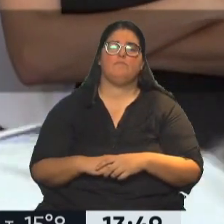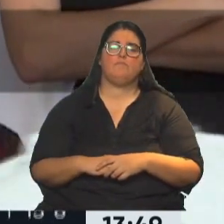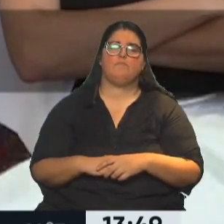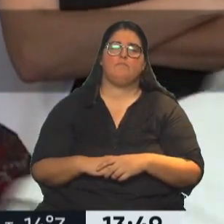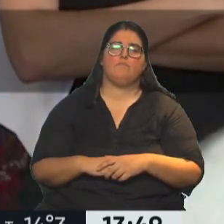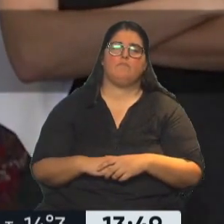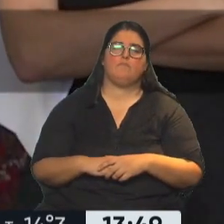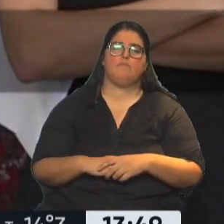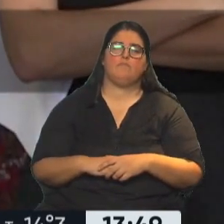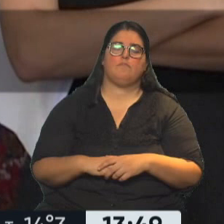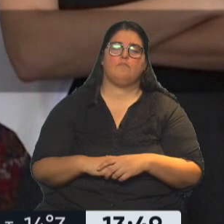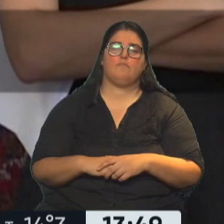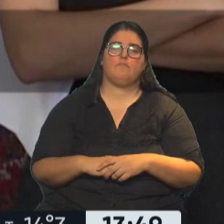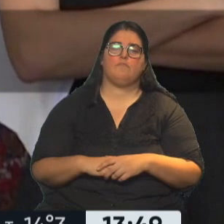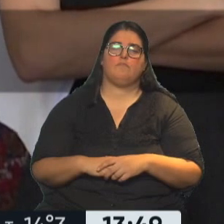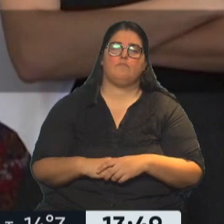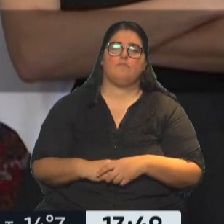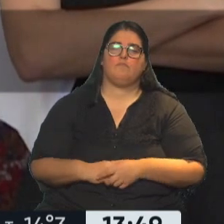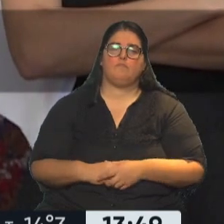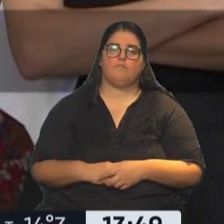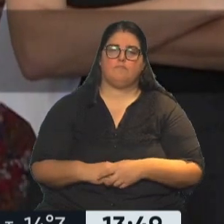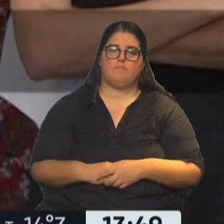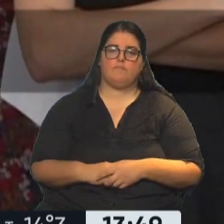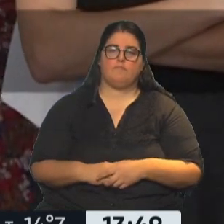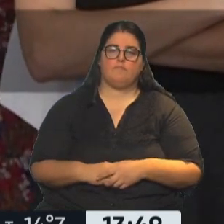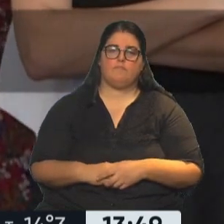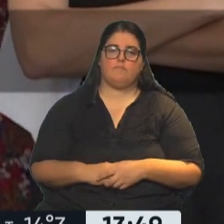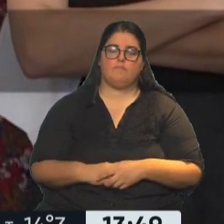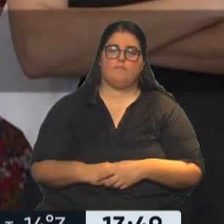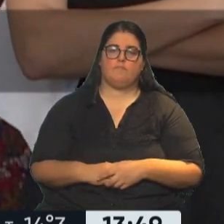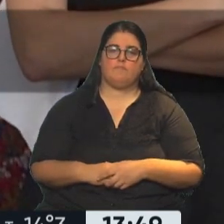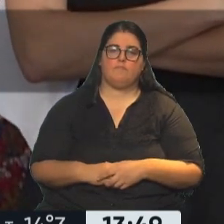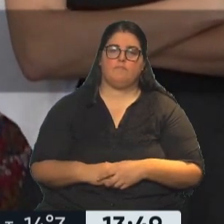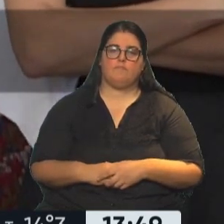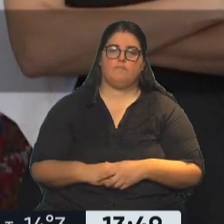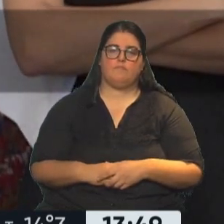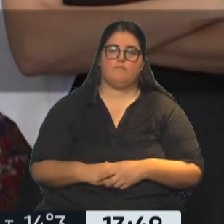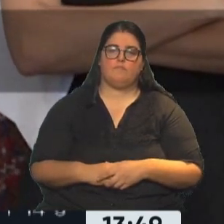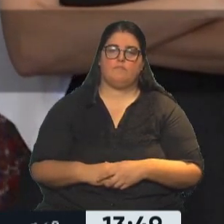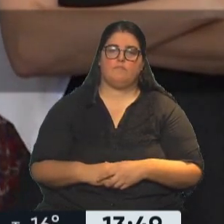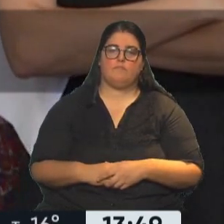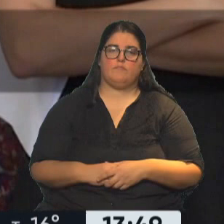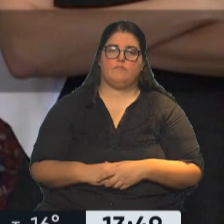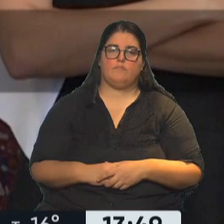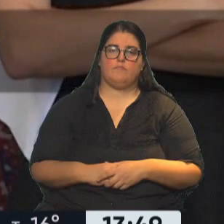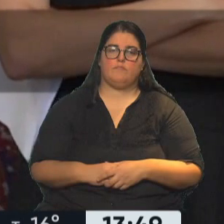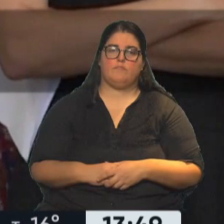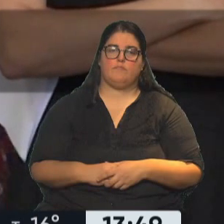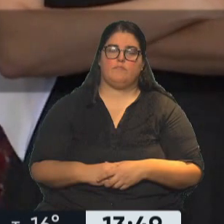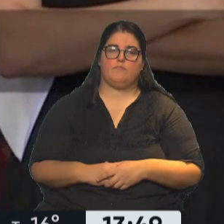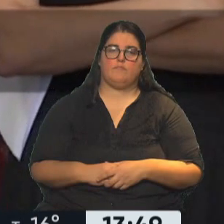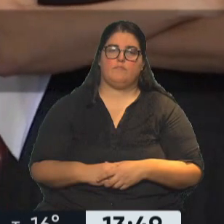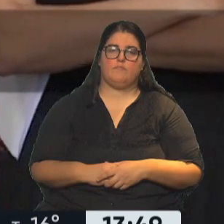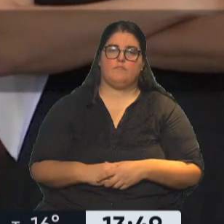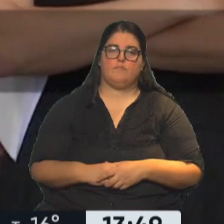la personne désignée par la coalition majoritaire. Le suivant dit, en toute hypothèse, il n'y aura pas de cohabitation, donc même si on est